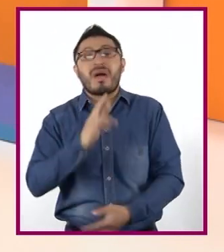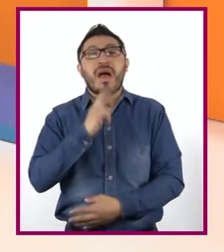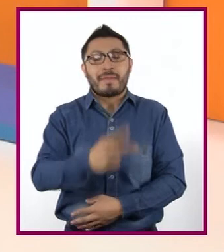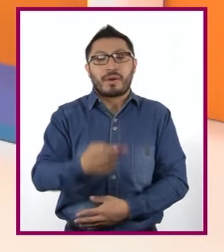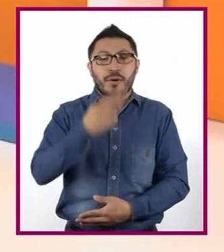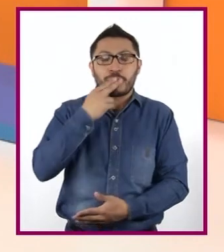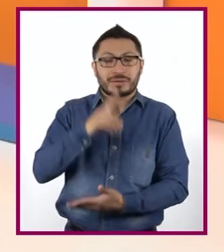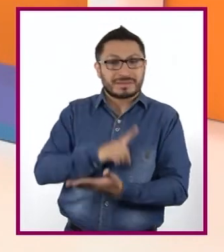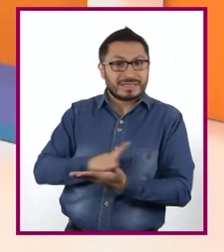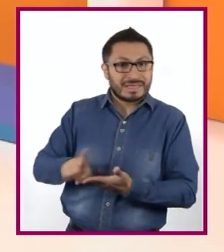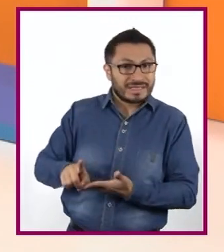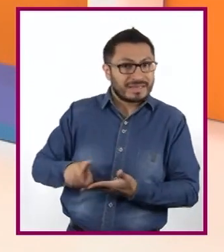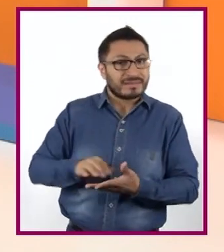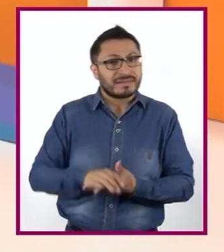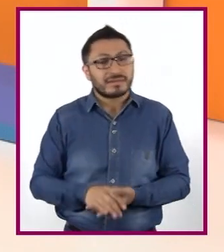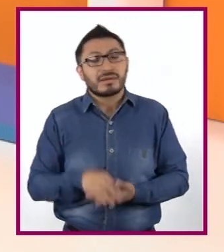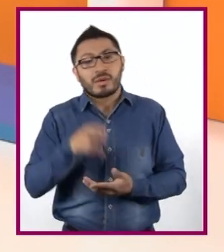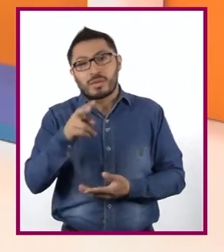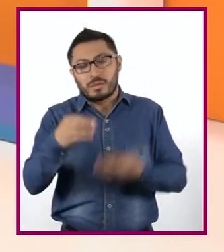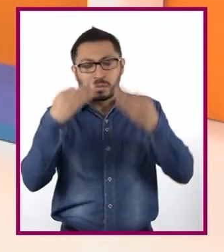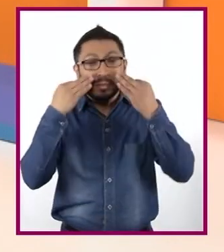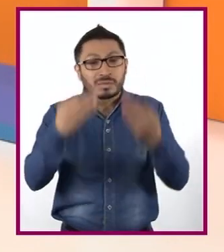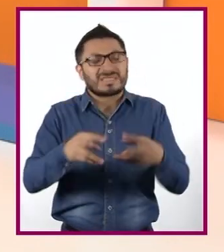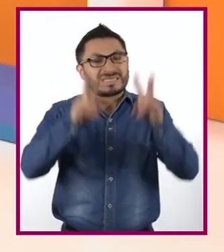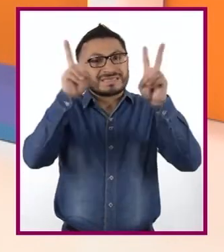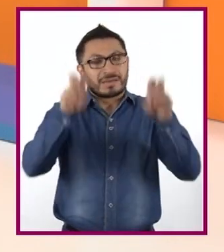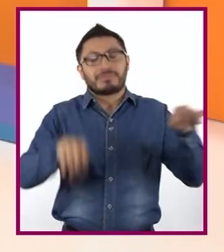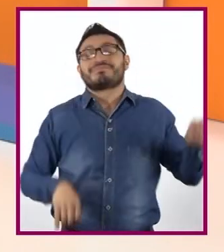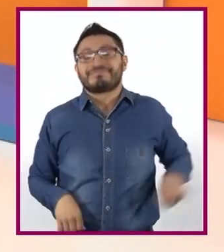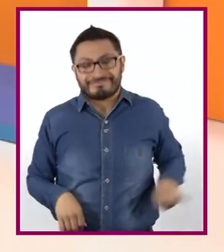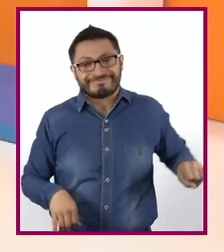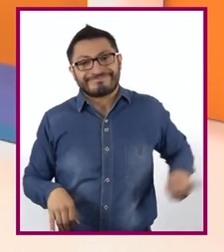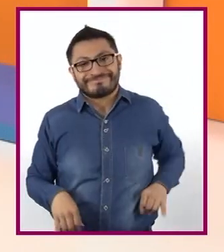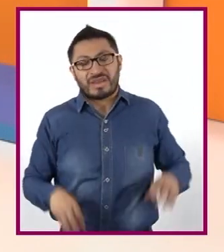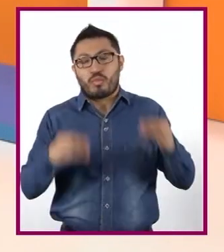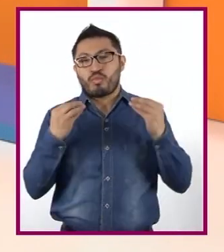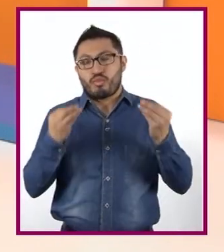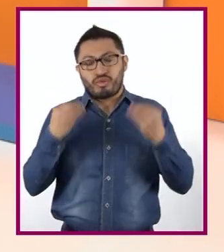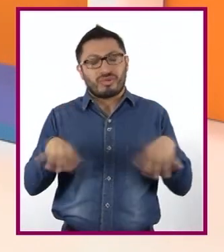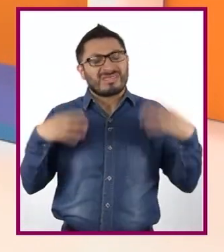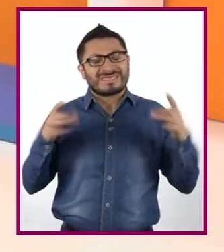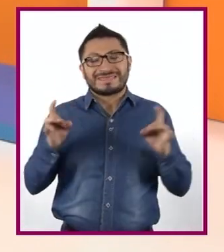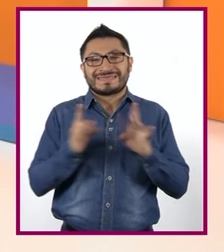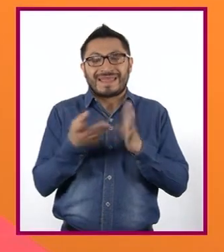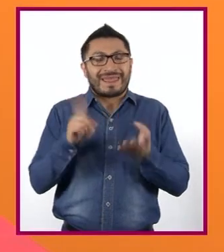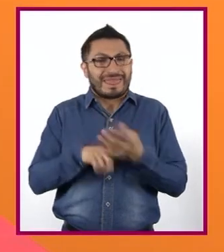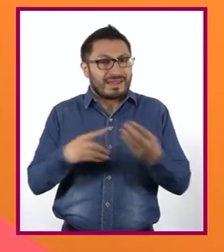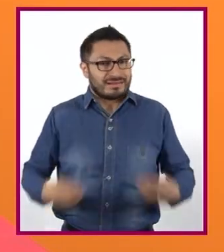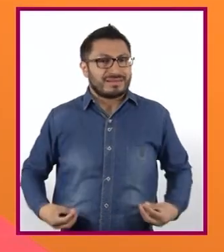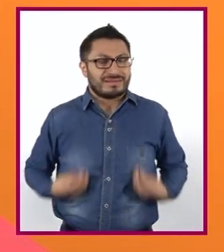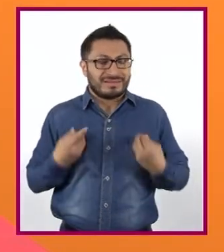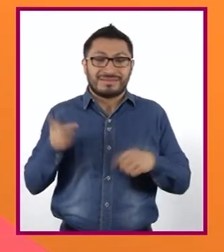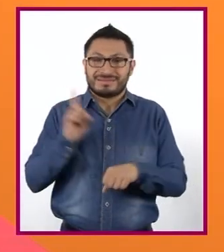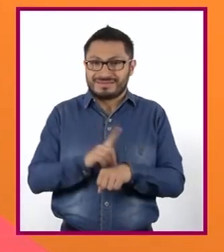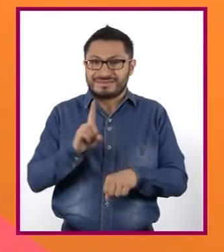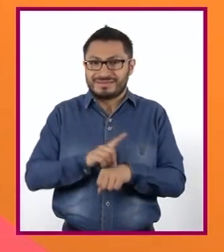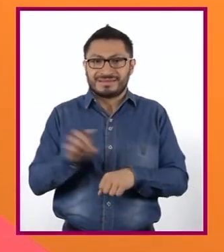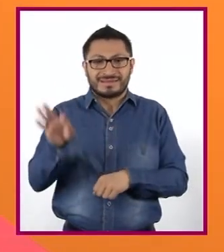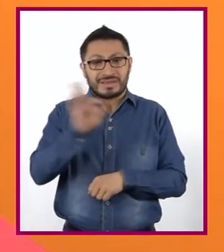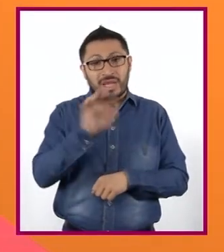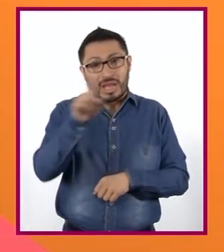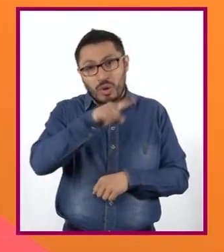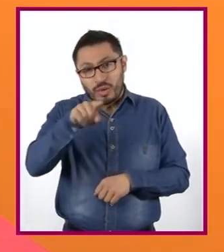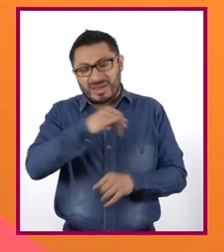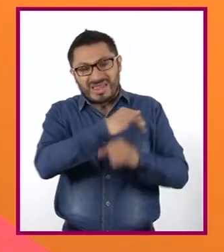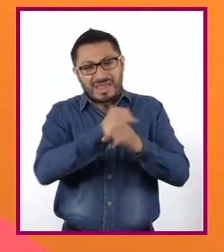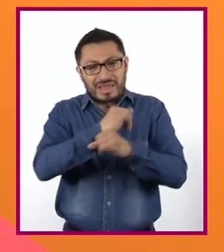sus derechos. Como verán, es un tema muy interesante que tiene impacto en su vida cotidiana. Podrán informarse